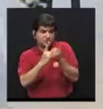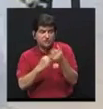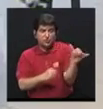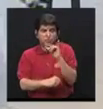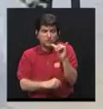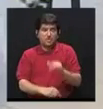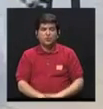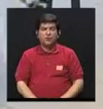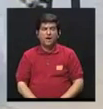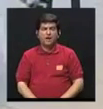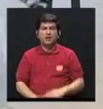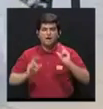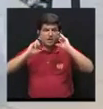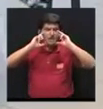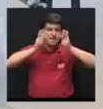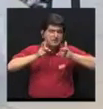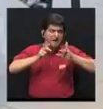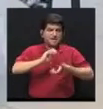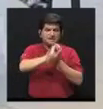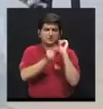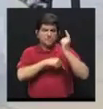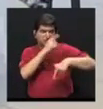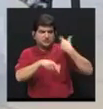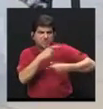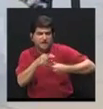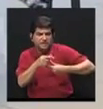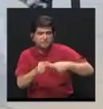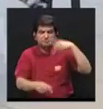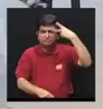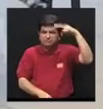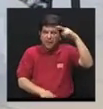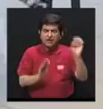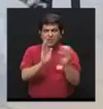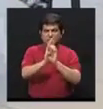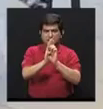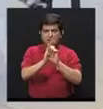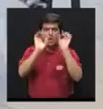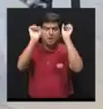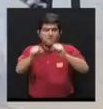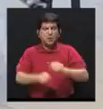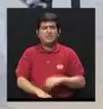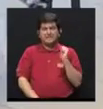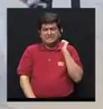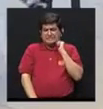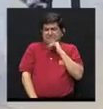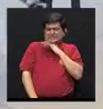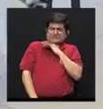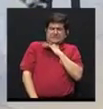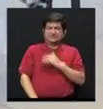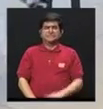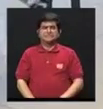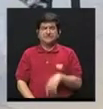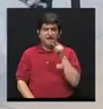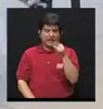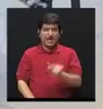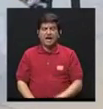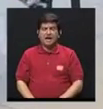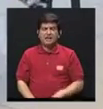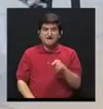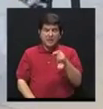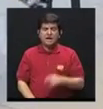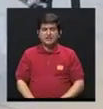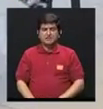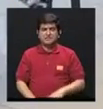maíz el transgénico, que en México, por ejemplo, puede contaminar transgénicamente el maíz campesino